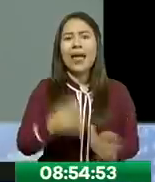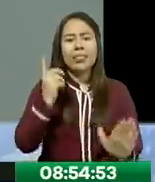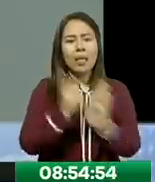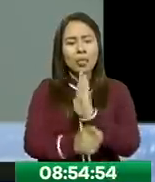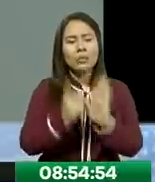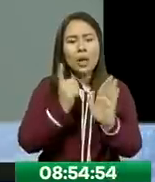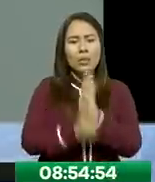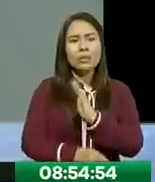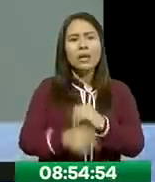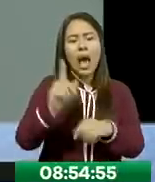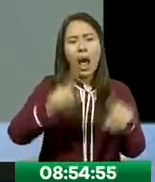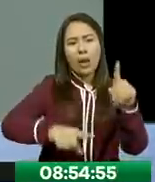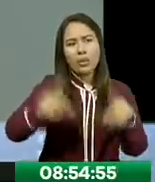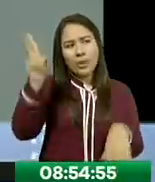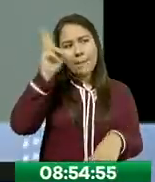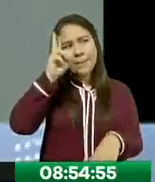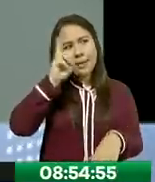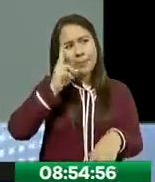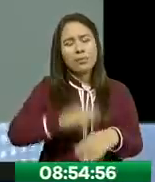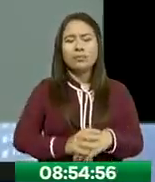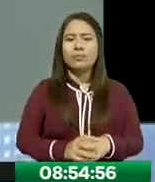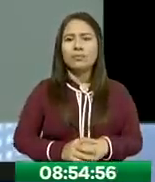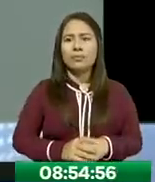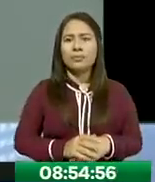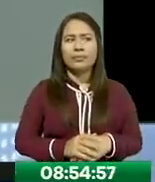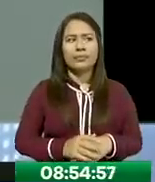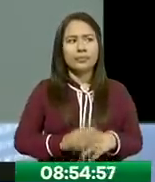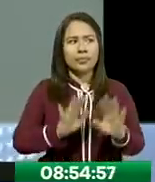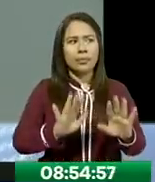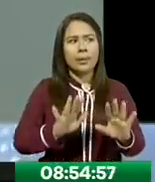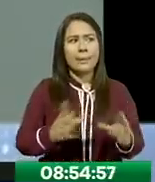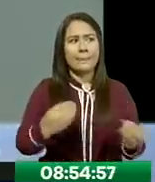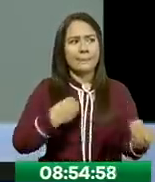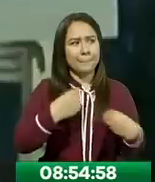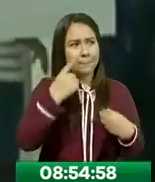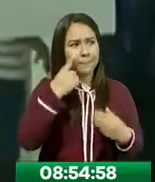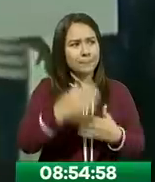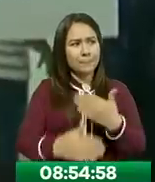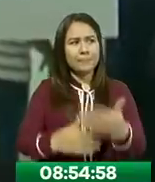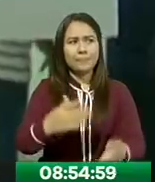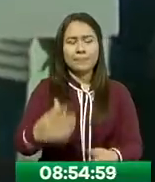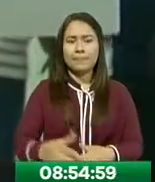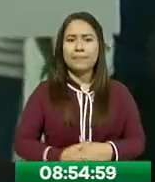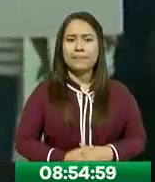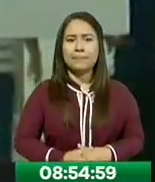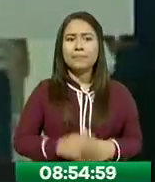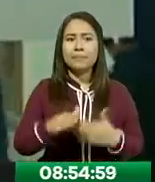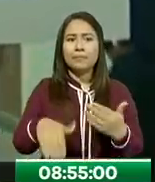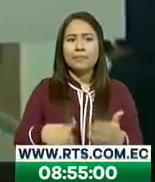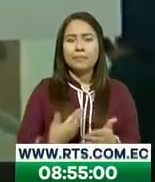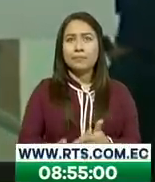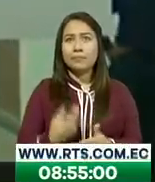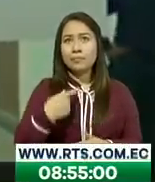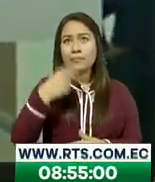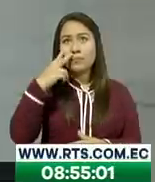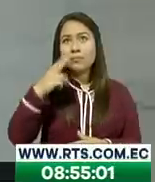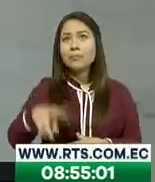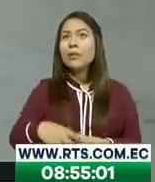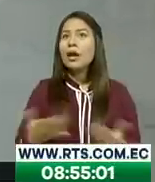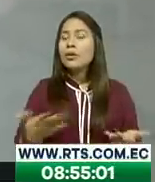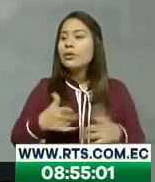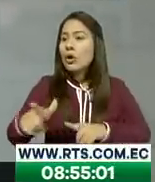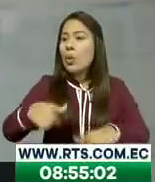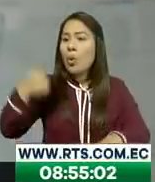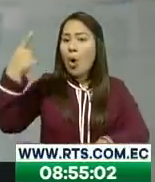denuncias muchas veces malversadas o más fundamentadas para ocasionar daño a las personas. En la audiencia de formulación de cargos se le dictó